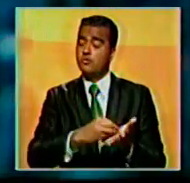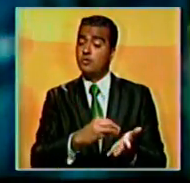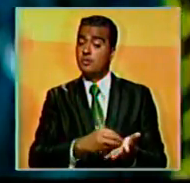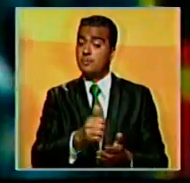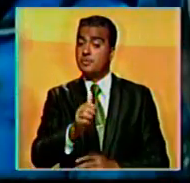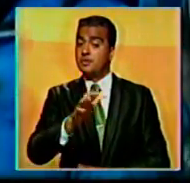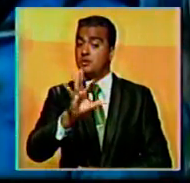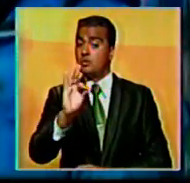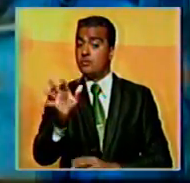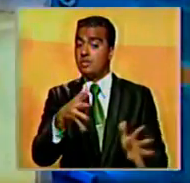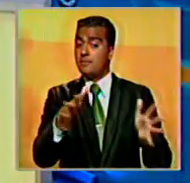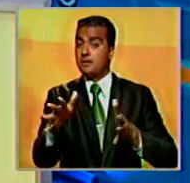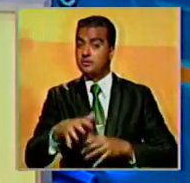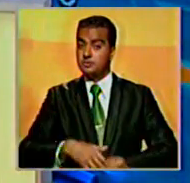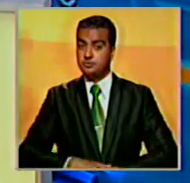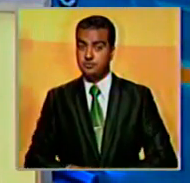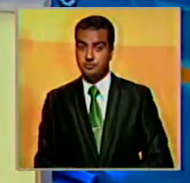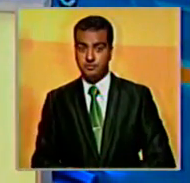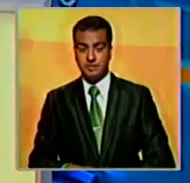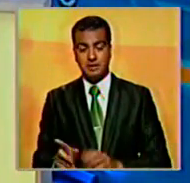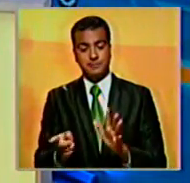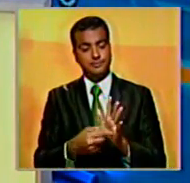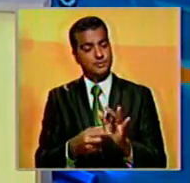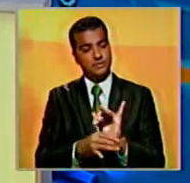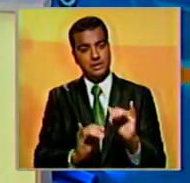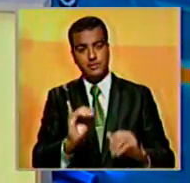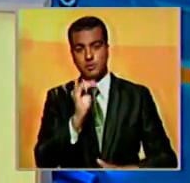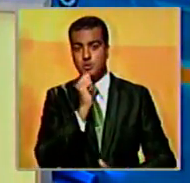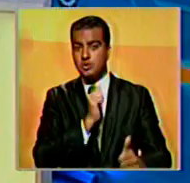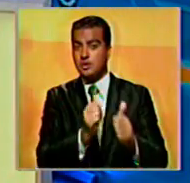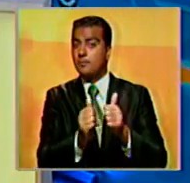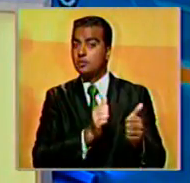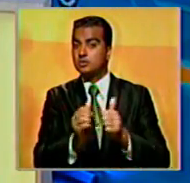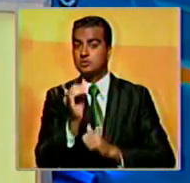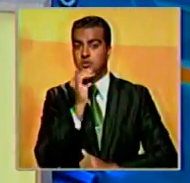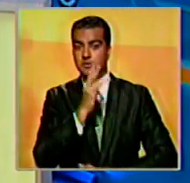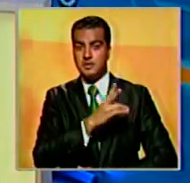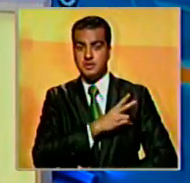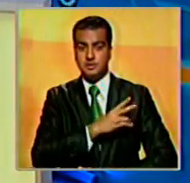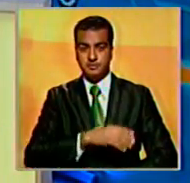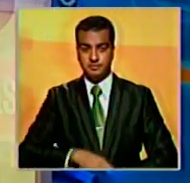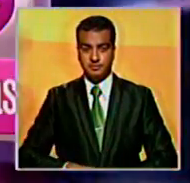19 de marzo en Dortmund. Y así finalizamos la información deportiva en Noticiero Venevisión.